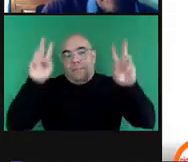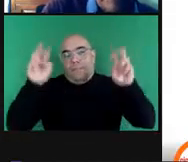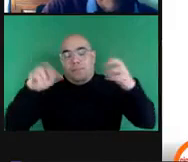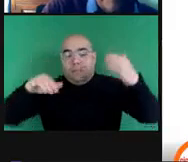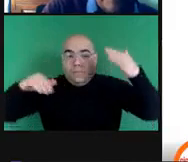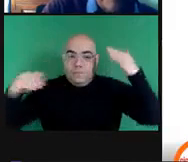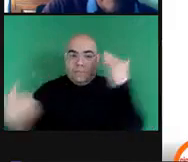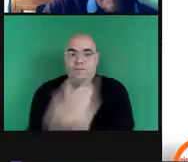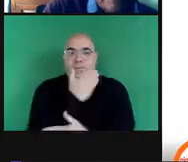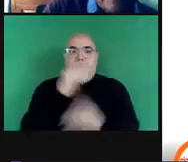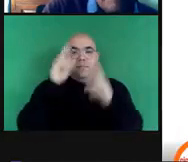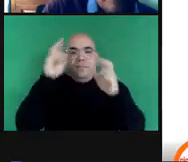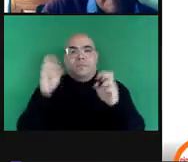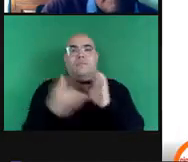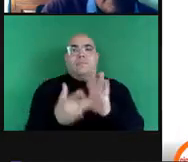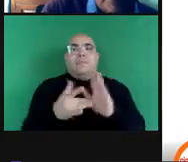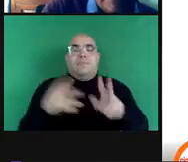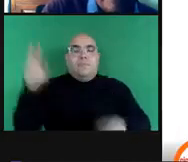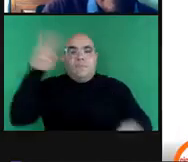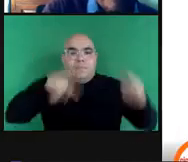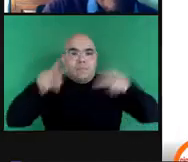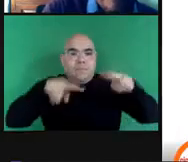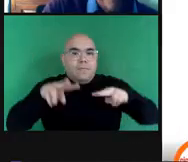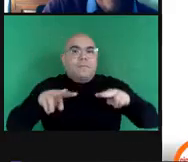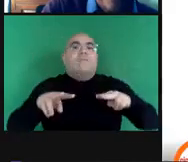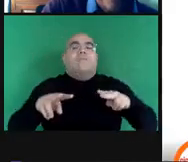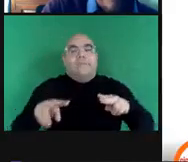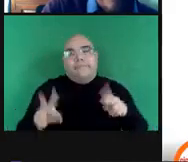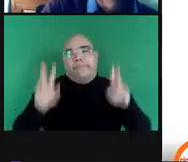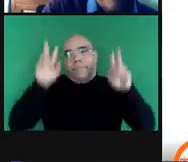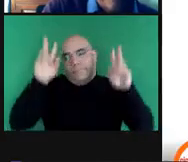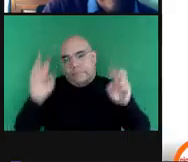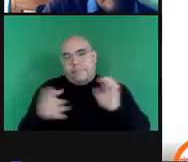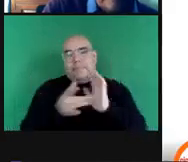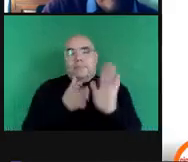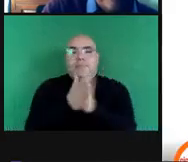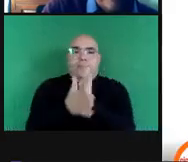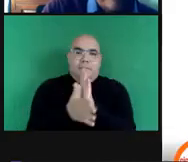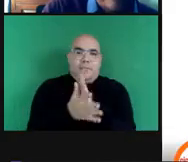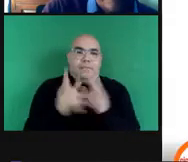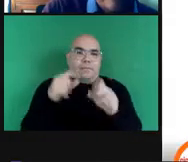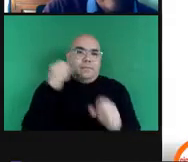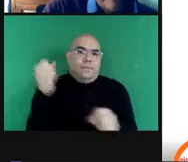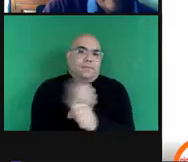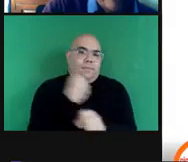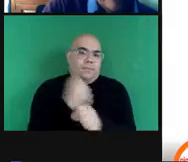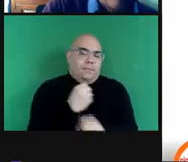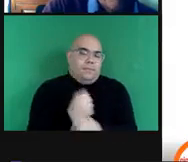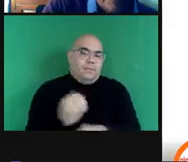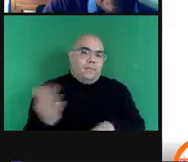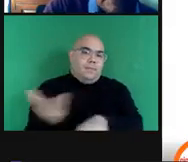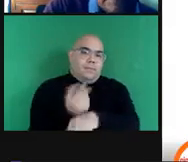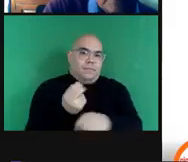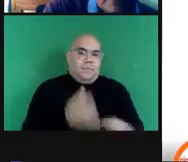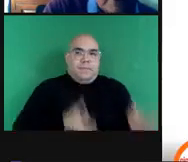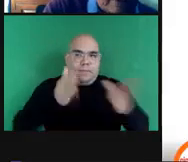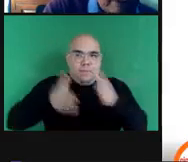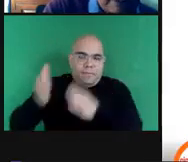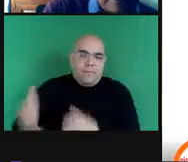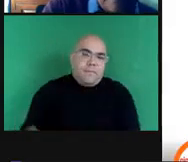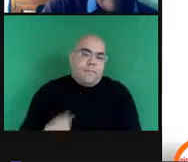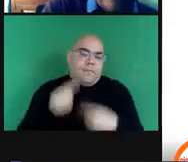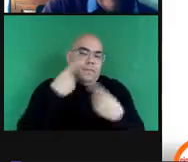nuevamente visibilizadas precisamente por el aporte que se hace en este tipo de trabajos de arte urbano. Ya los vimos en la